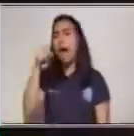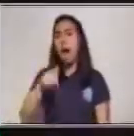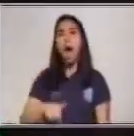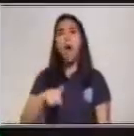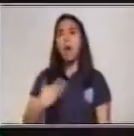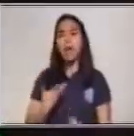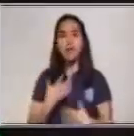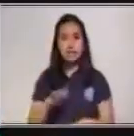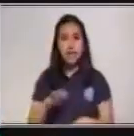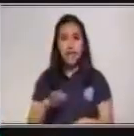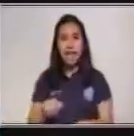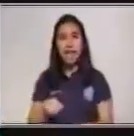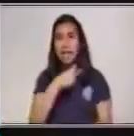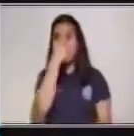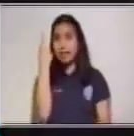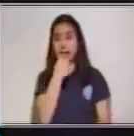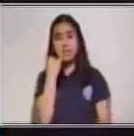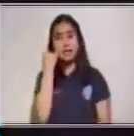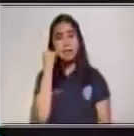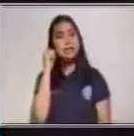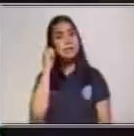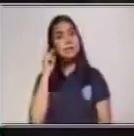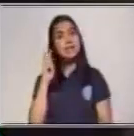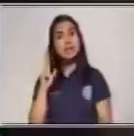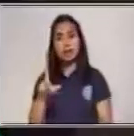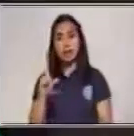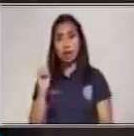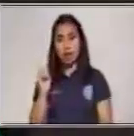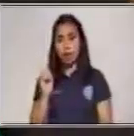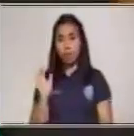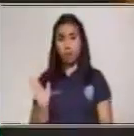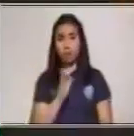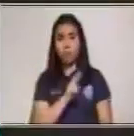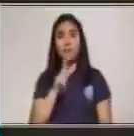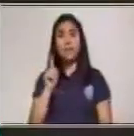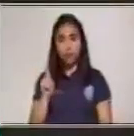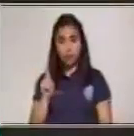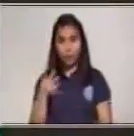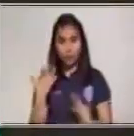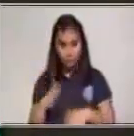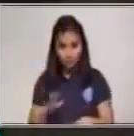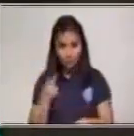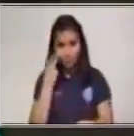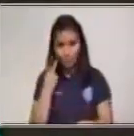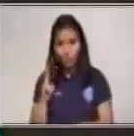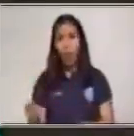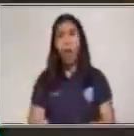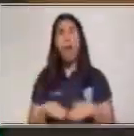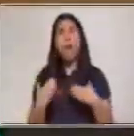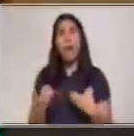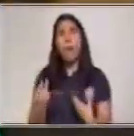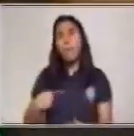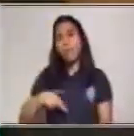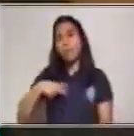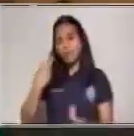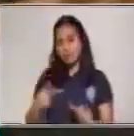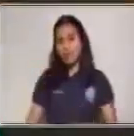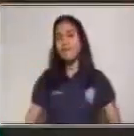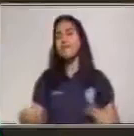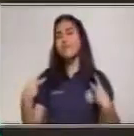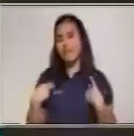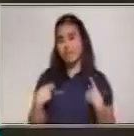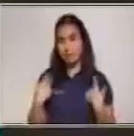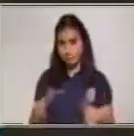las fechas, los años, los siglos, según el tiempo que estemos trabajando, y datos